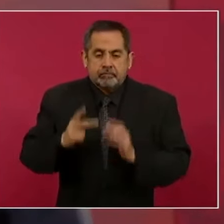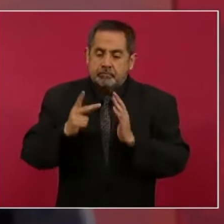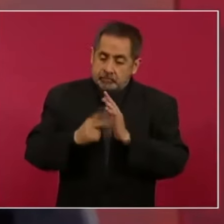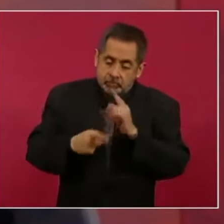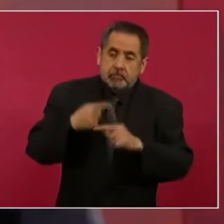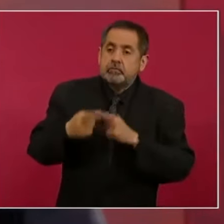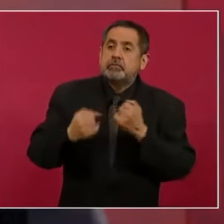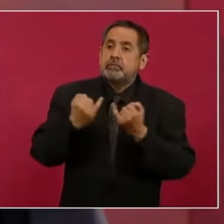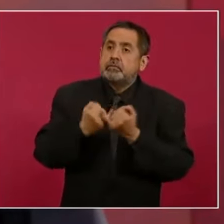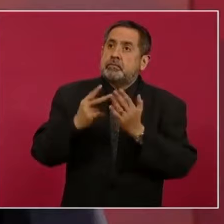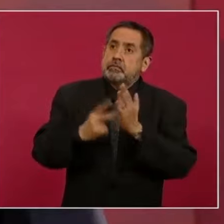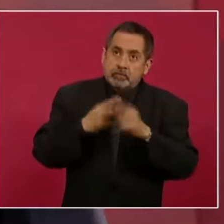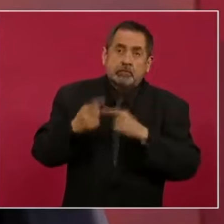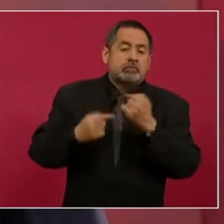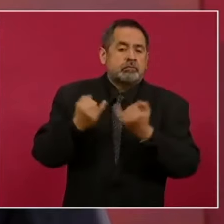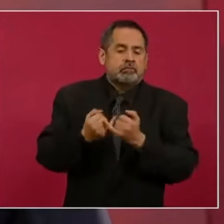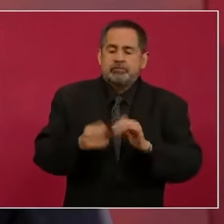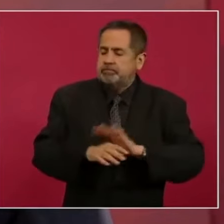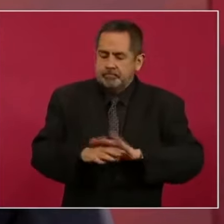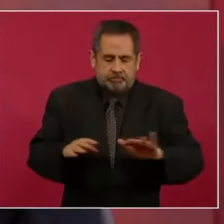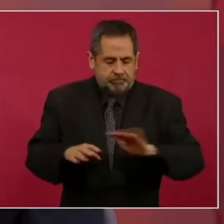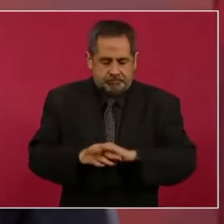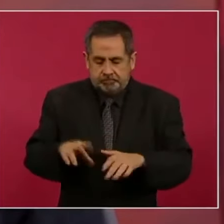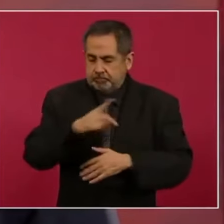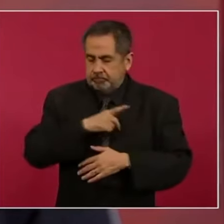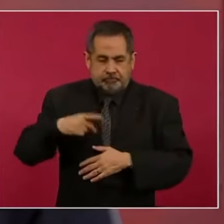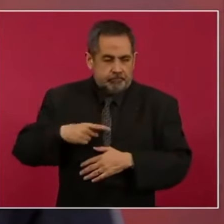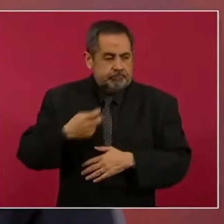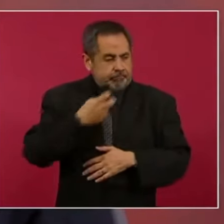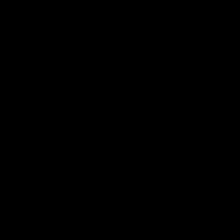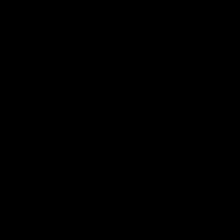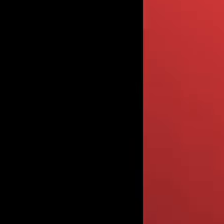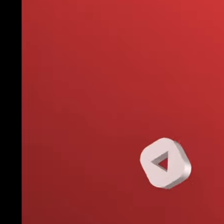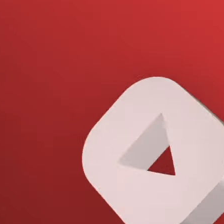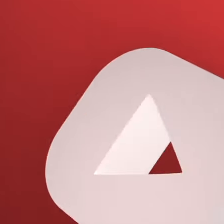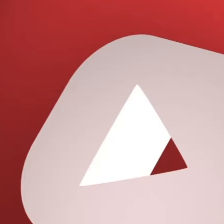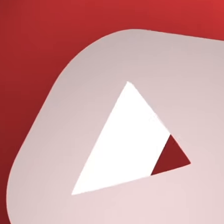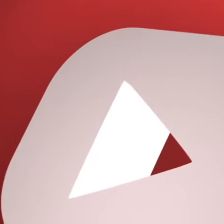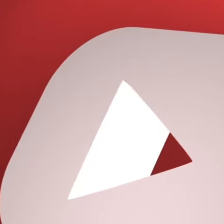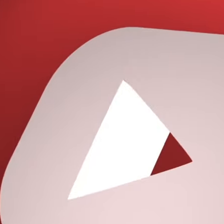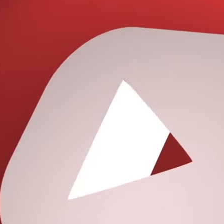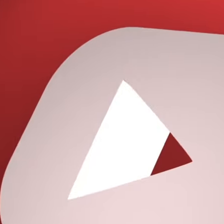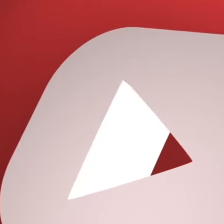repetición de estos horrores. Si te